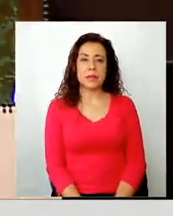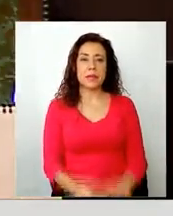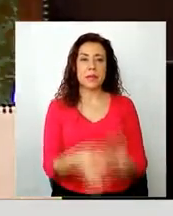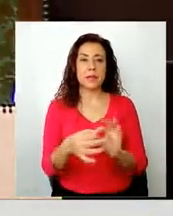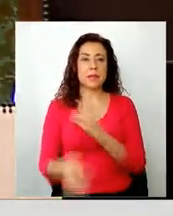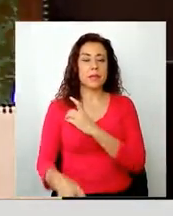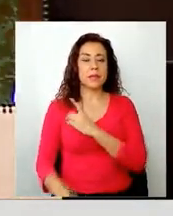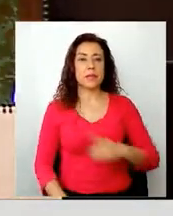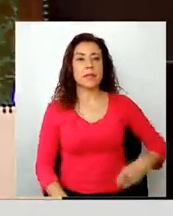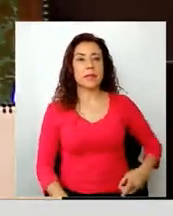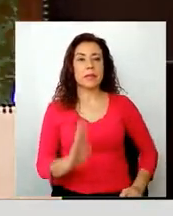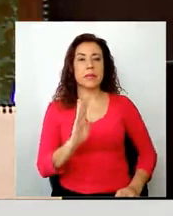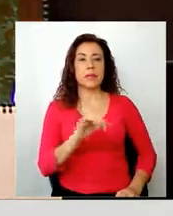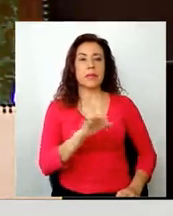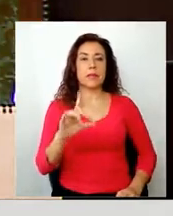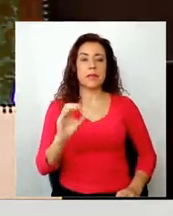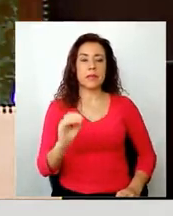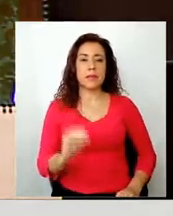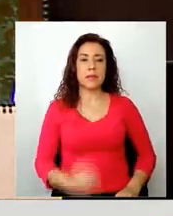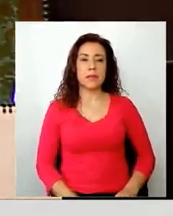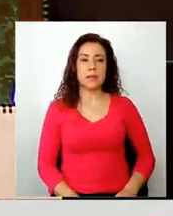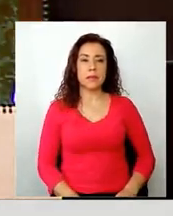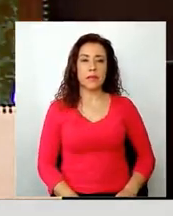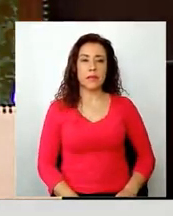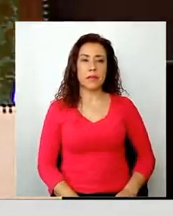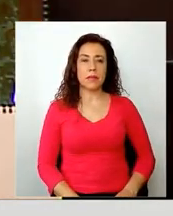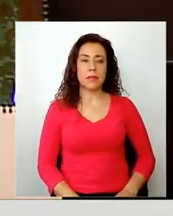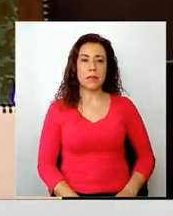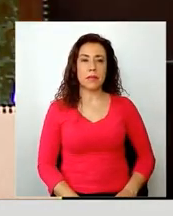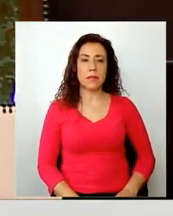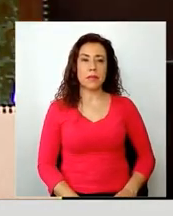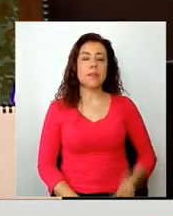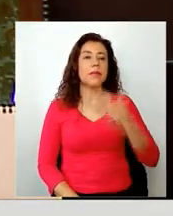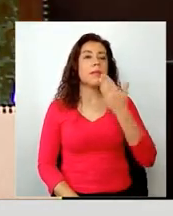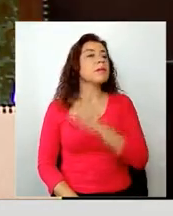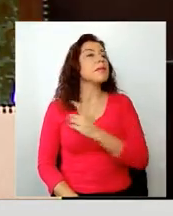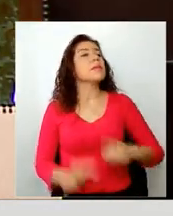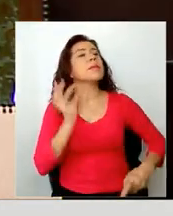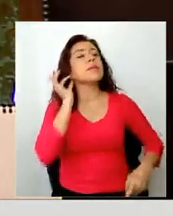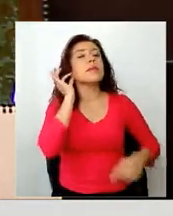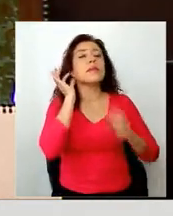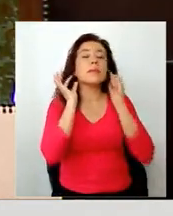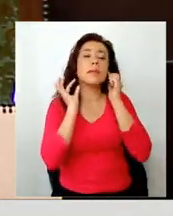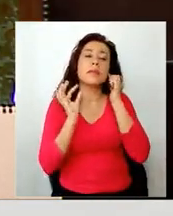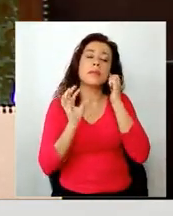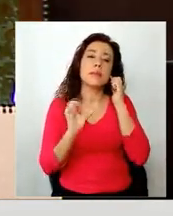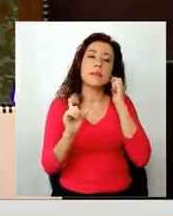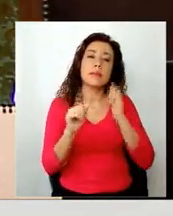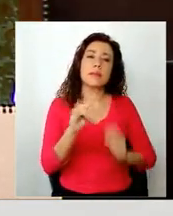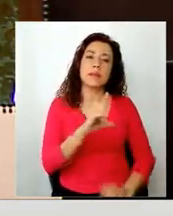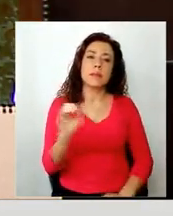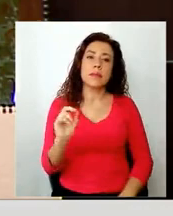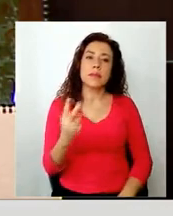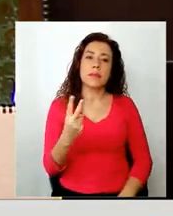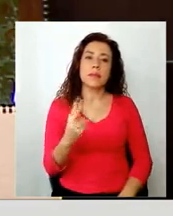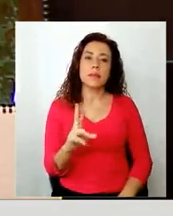bello a continuación Le ofrezco la palabra a la diputada Nataly Castillo se prepara Jorge ragbeltt